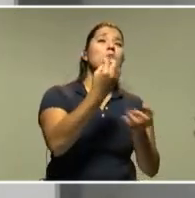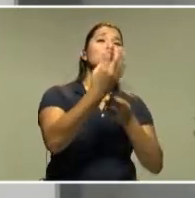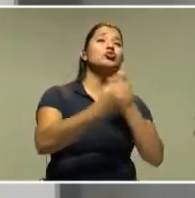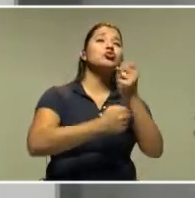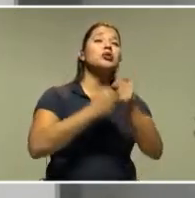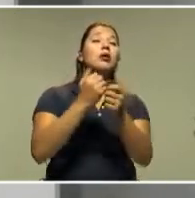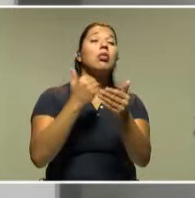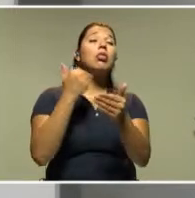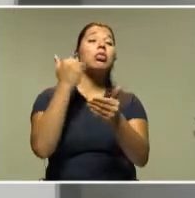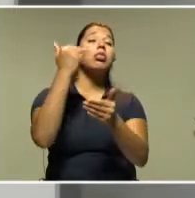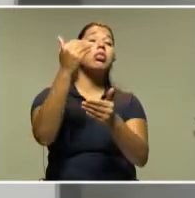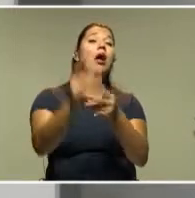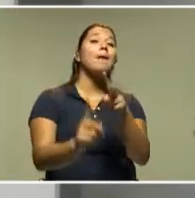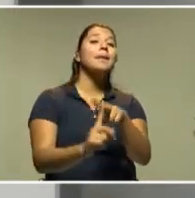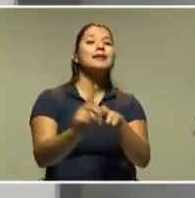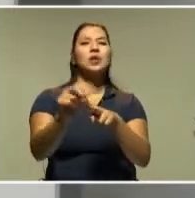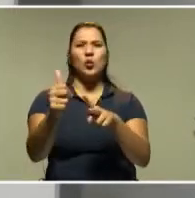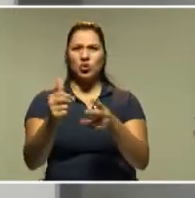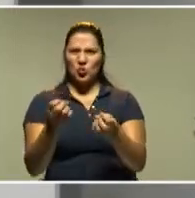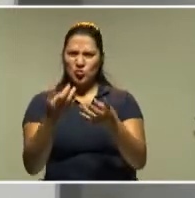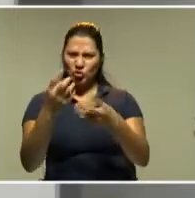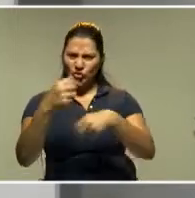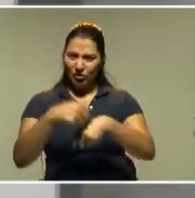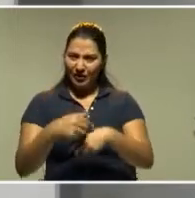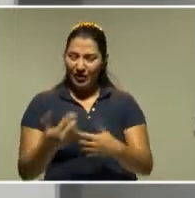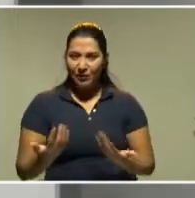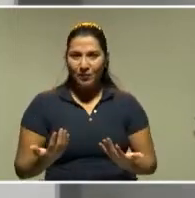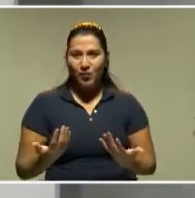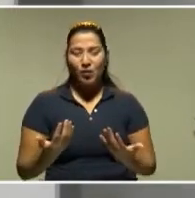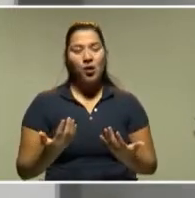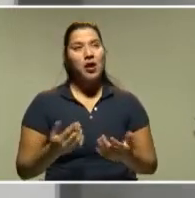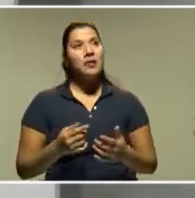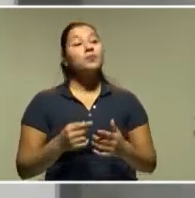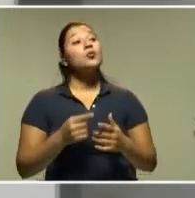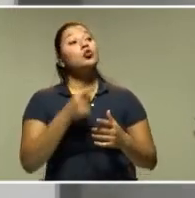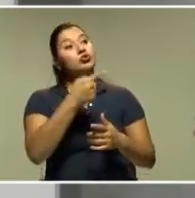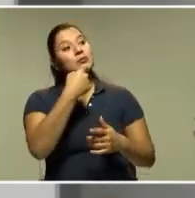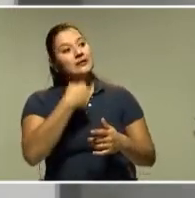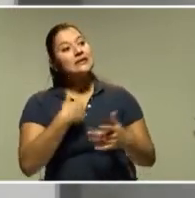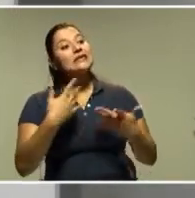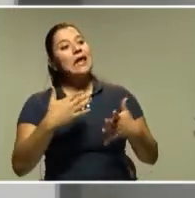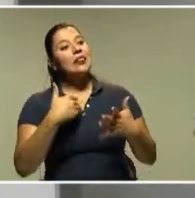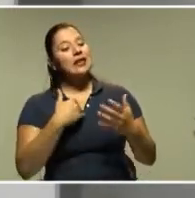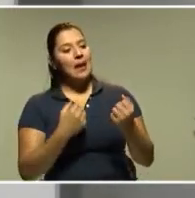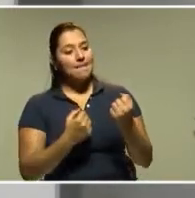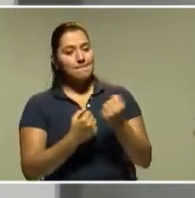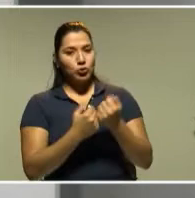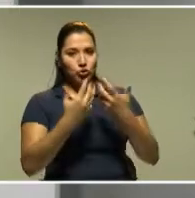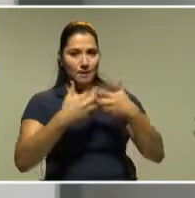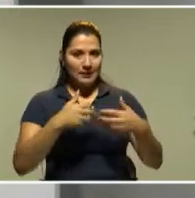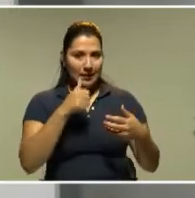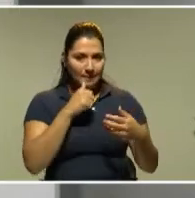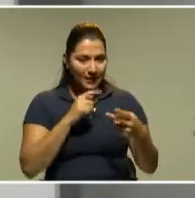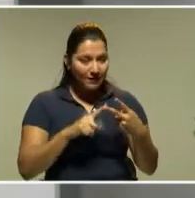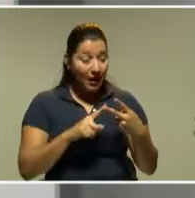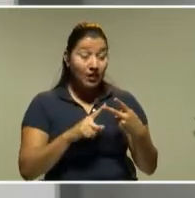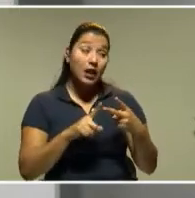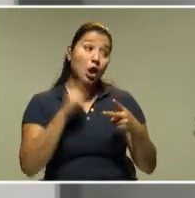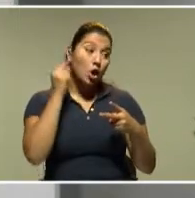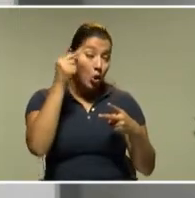Entonces, ese apoyo de la empresa privada, que en este caso usted nos dice, bueno, ya yo tengo ese apoyo de la empresa privada, la empresa estatal